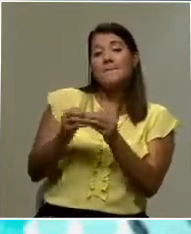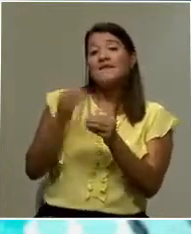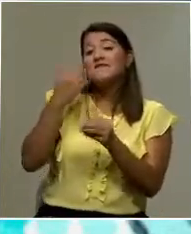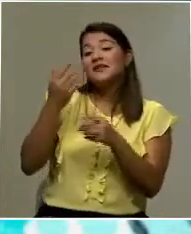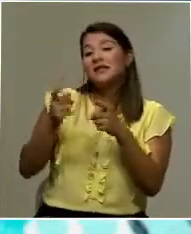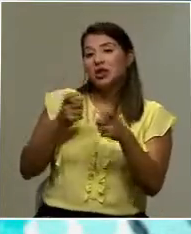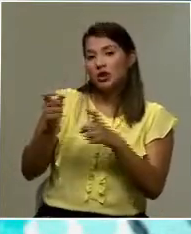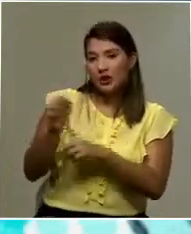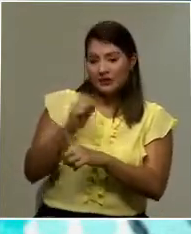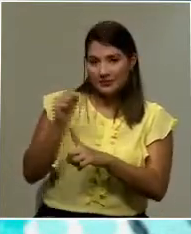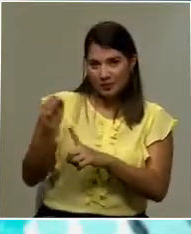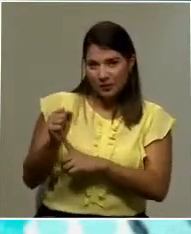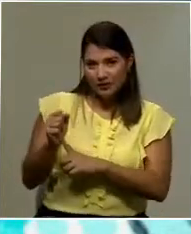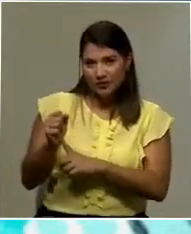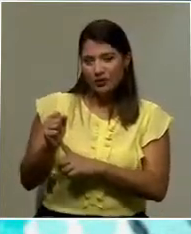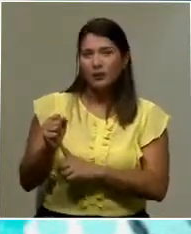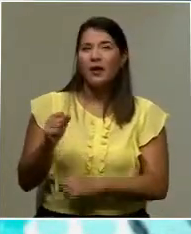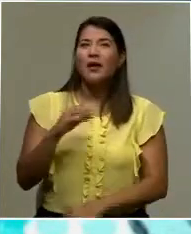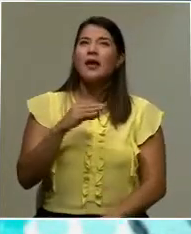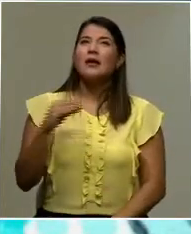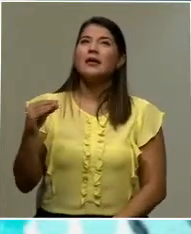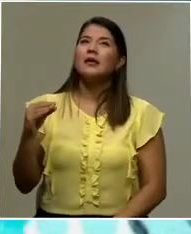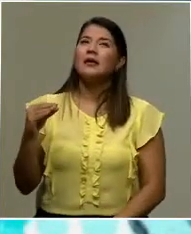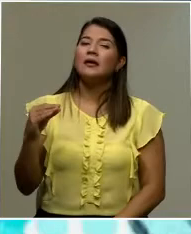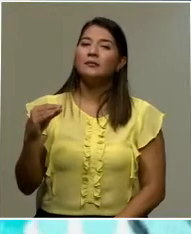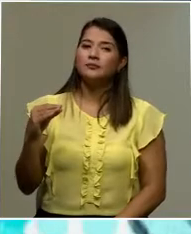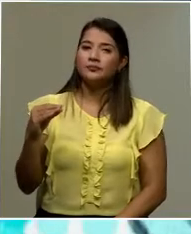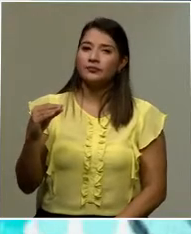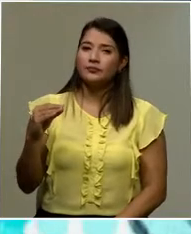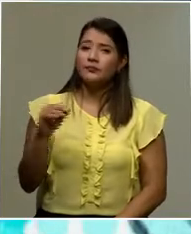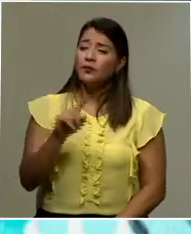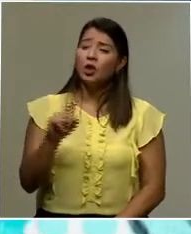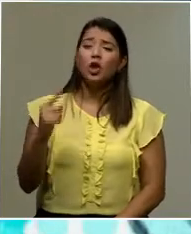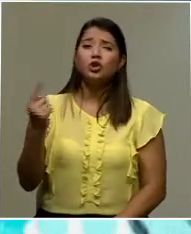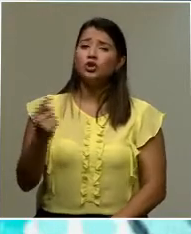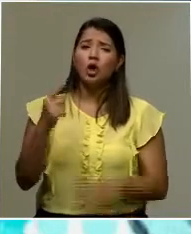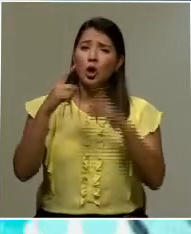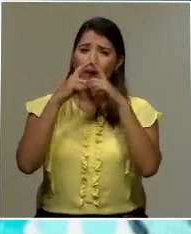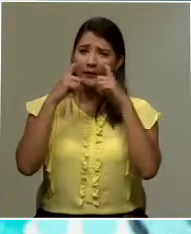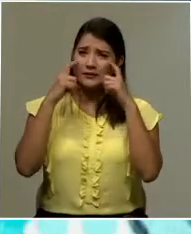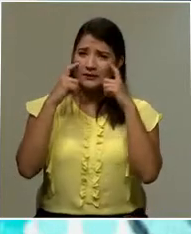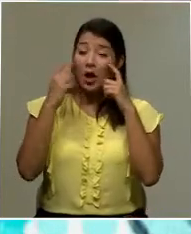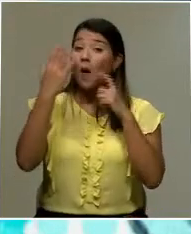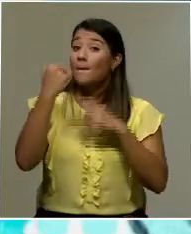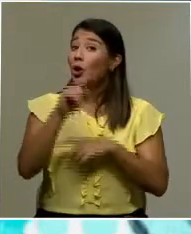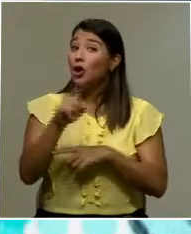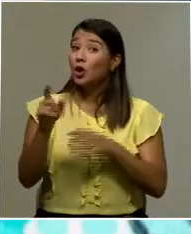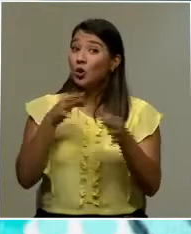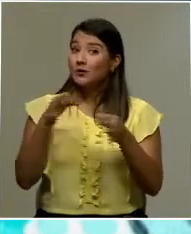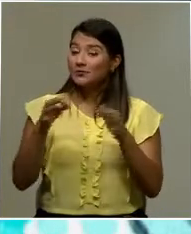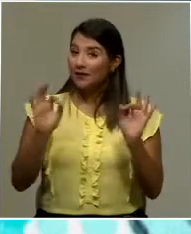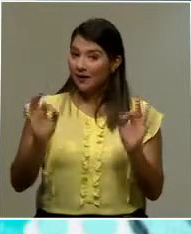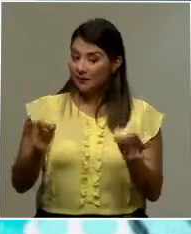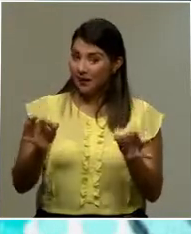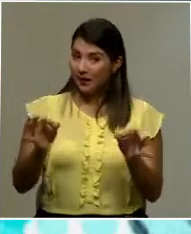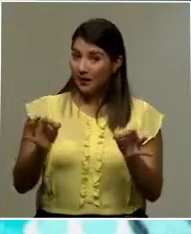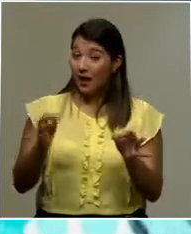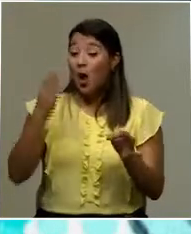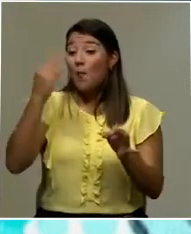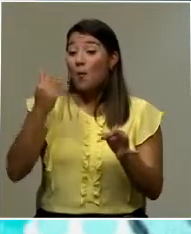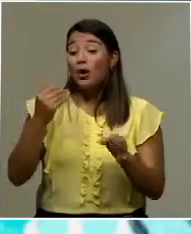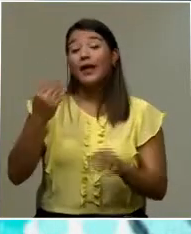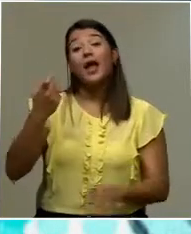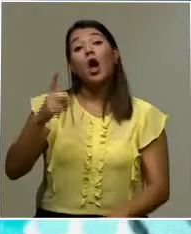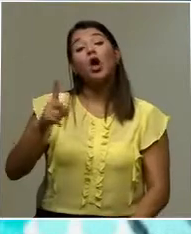¿no? Y no solo es, digamos, la mascarilla, porque tampoco se explicó bien, ¿no? Cuando al final la OMS en junio